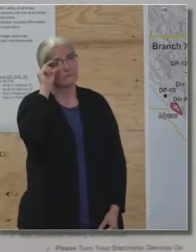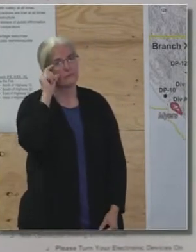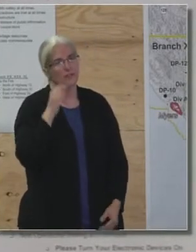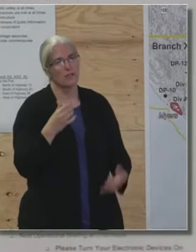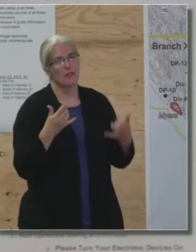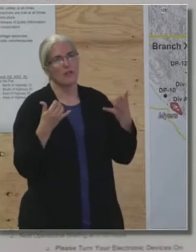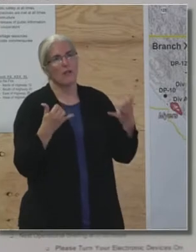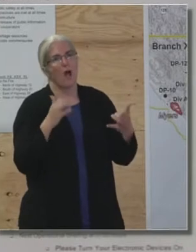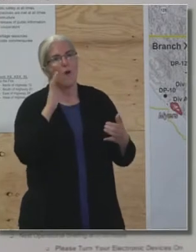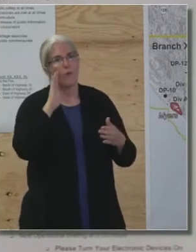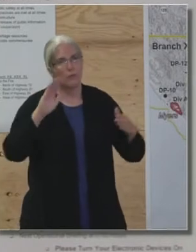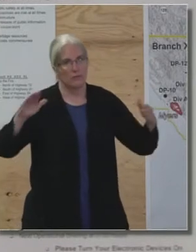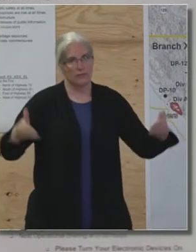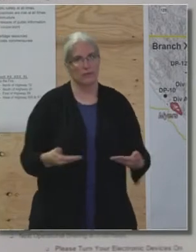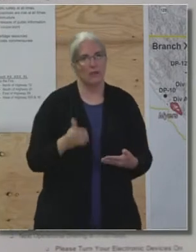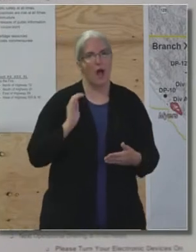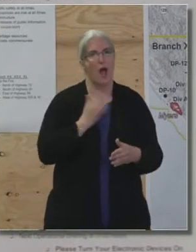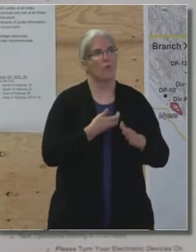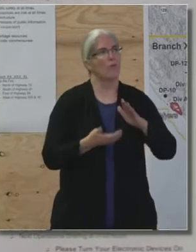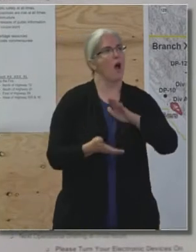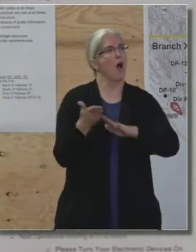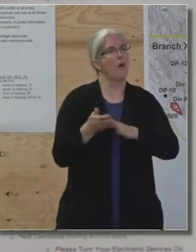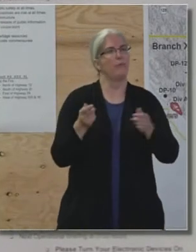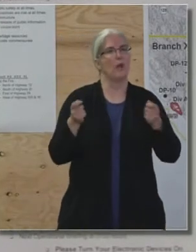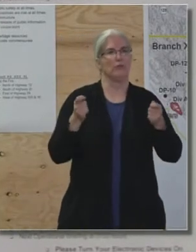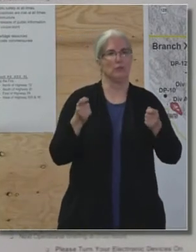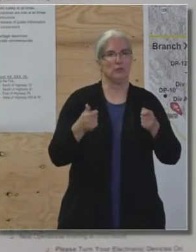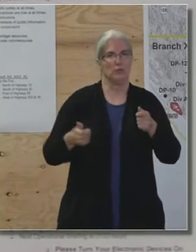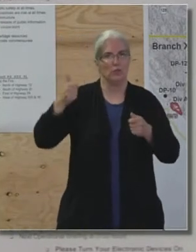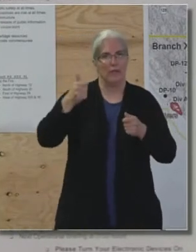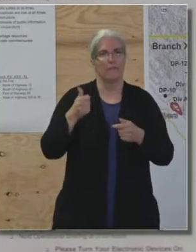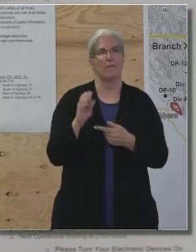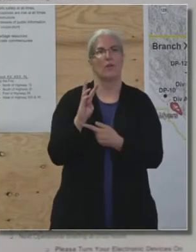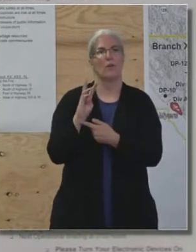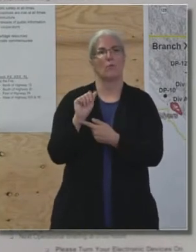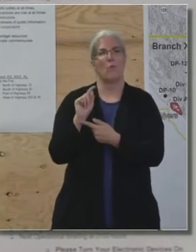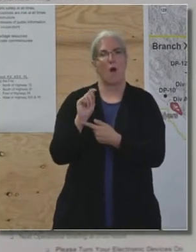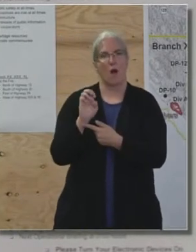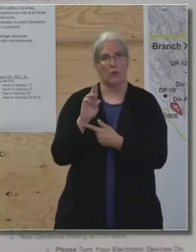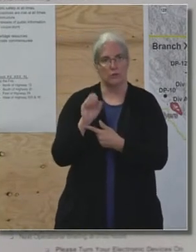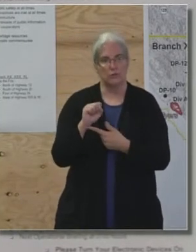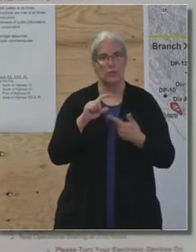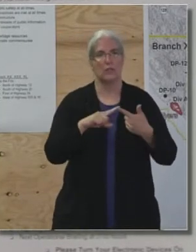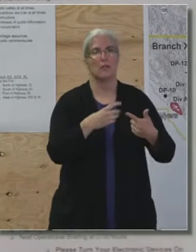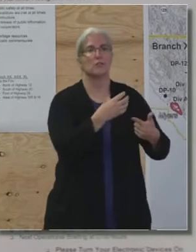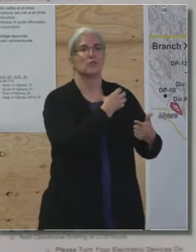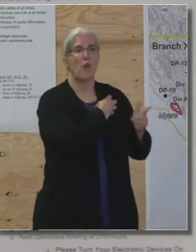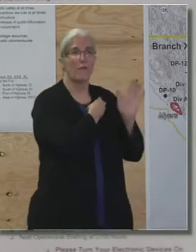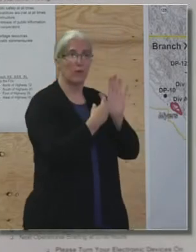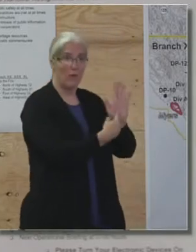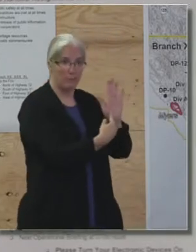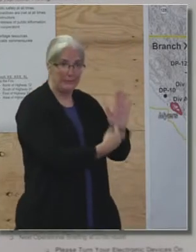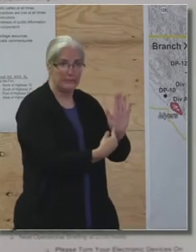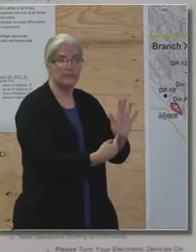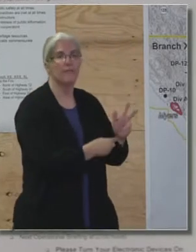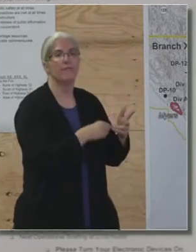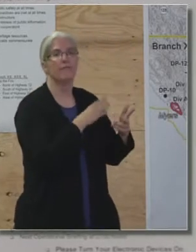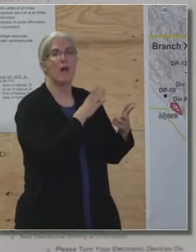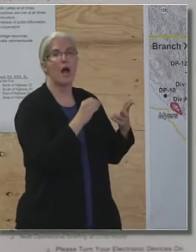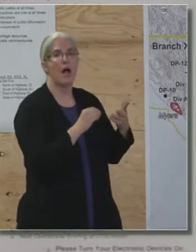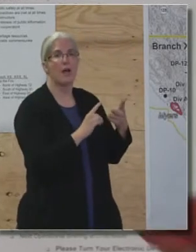ahora quisiera invitar al podio al jefe de operaciones efe watters y representantes del departamento del alguacil